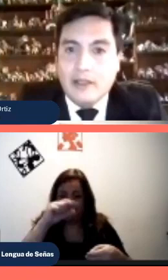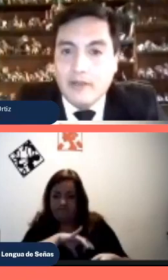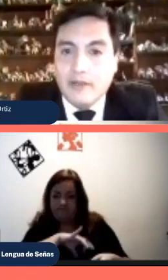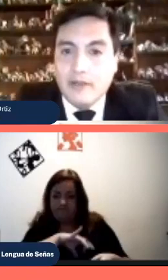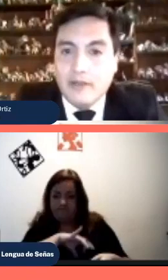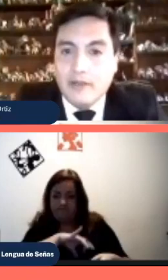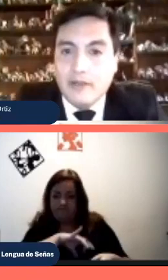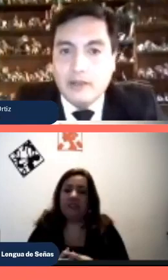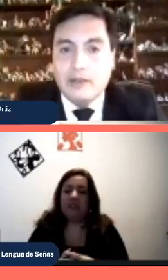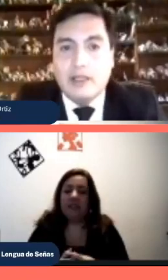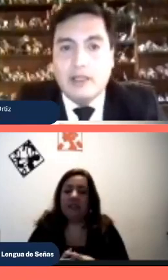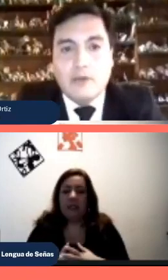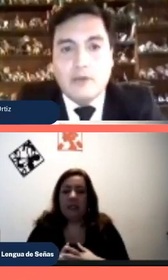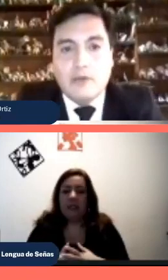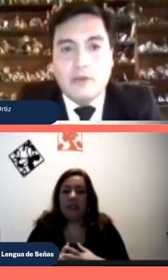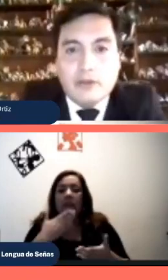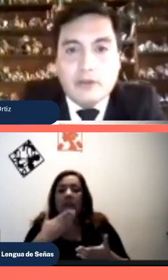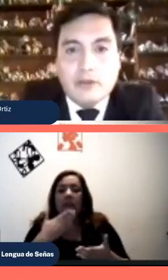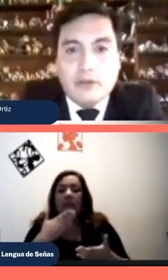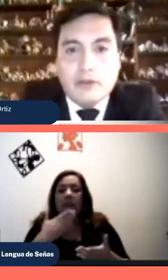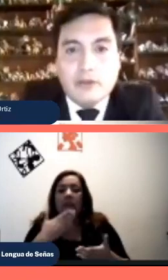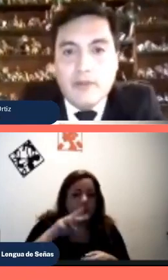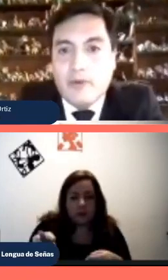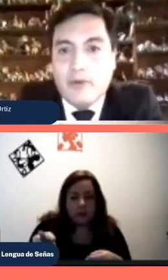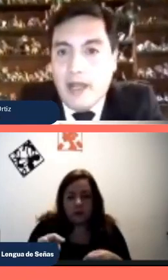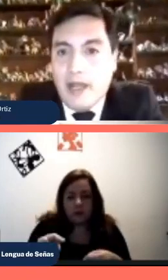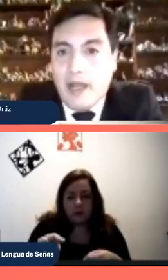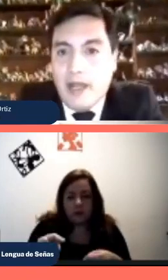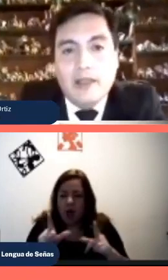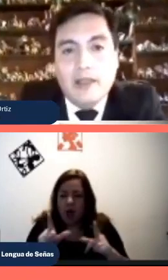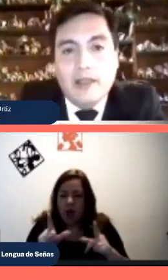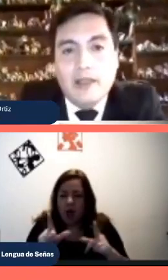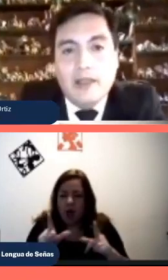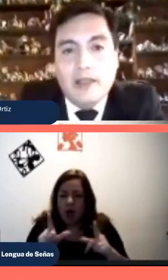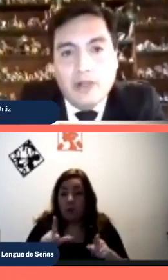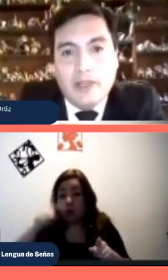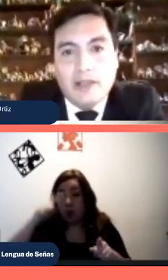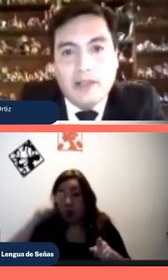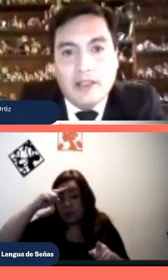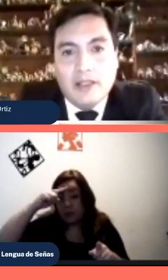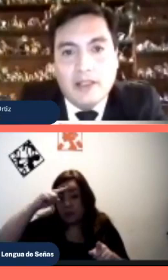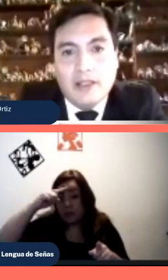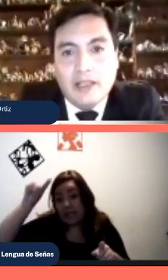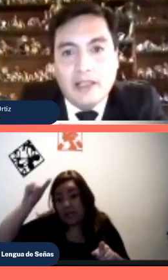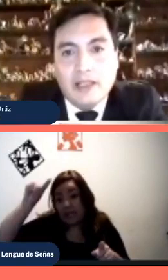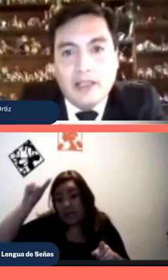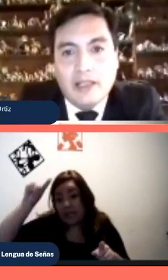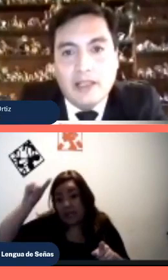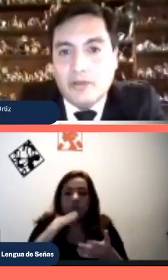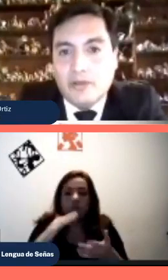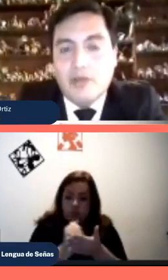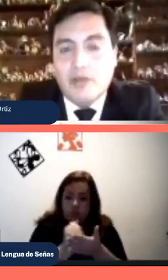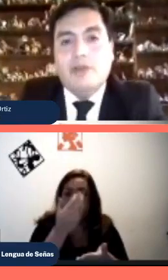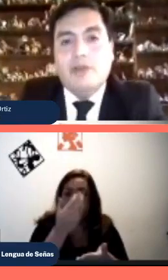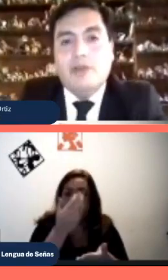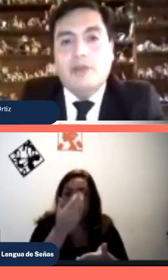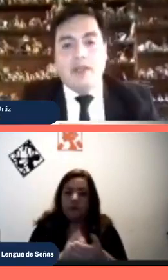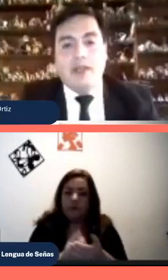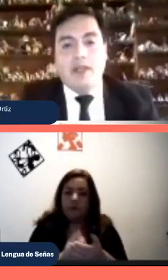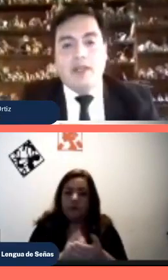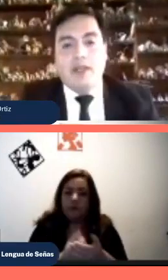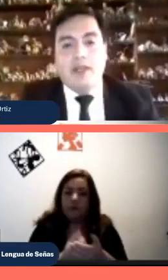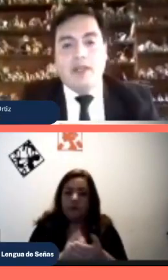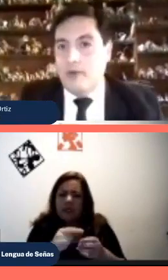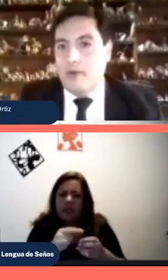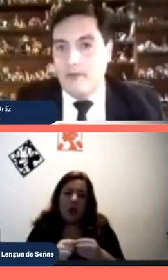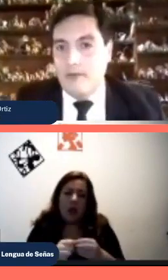También se ven hay algunos restos de estos animales por Calama, y no solamente de este tipo de plesiosaurios, sino que también